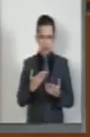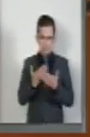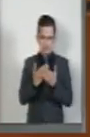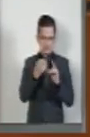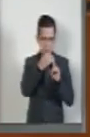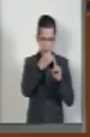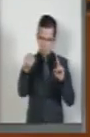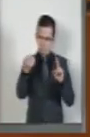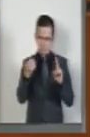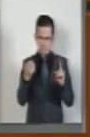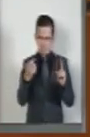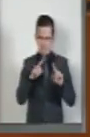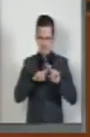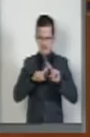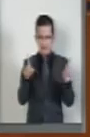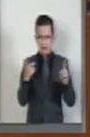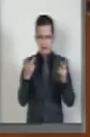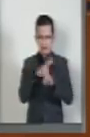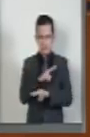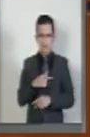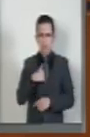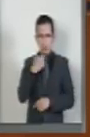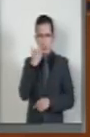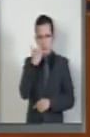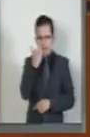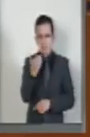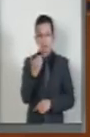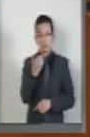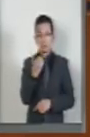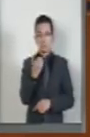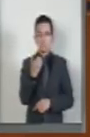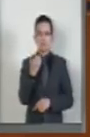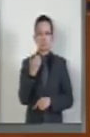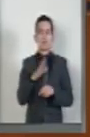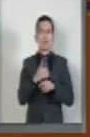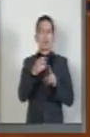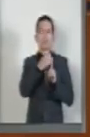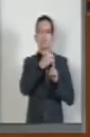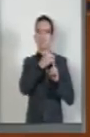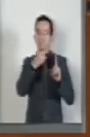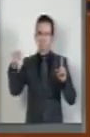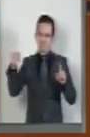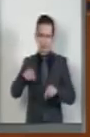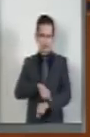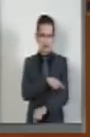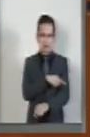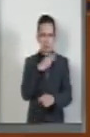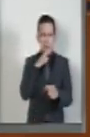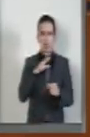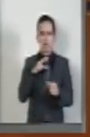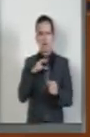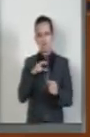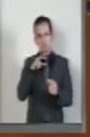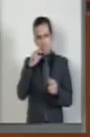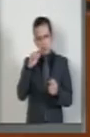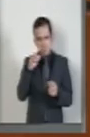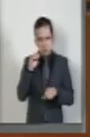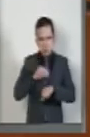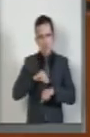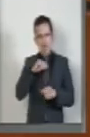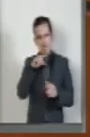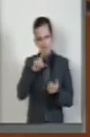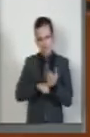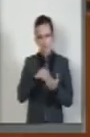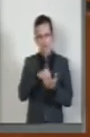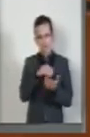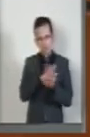alternativa que quisiera, por ser muy larga, que se adjuntara al diario de los debates. Pero estamos